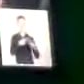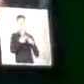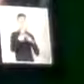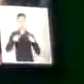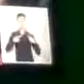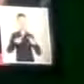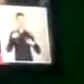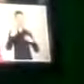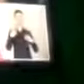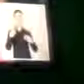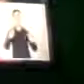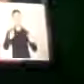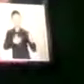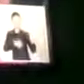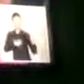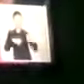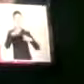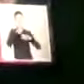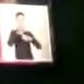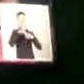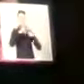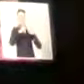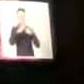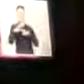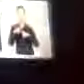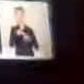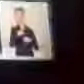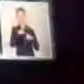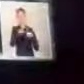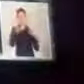evento y medios de comunicación. Es para mi